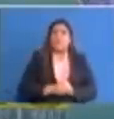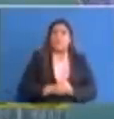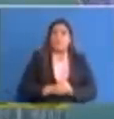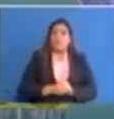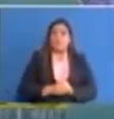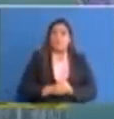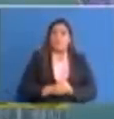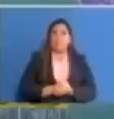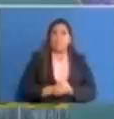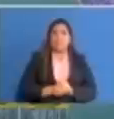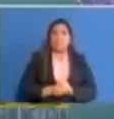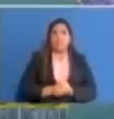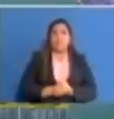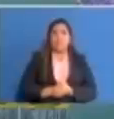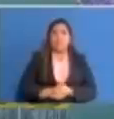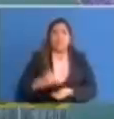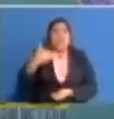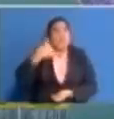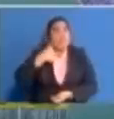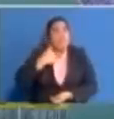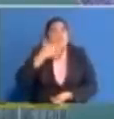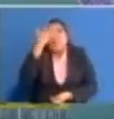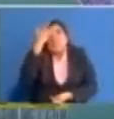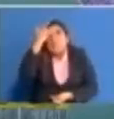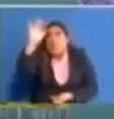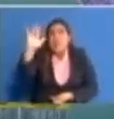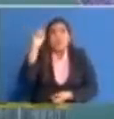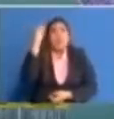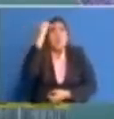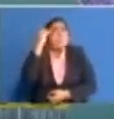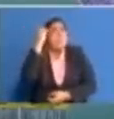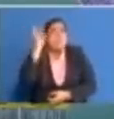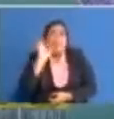Hay que ser inteligente, con dos dedos de frente.